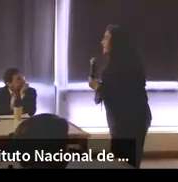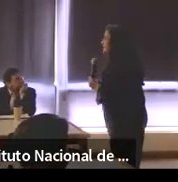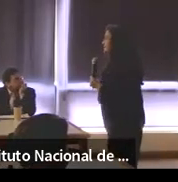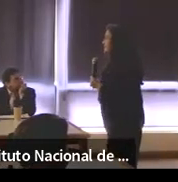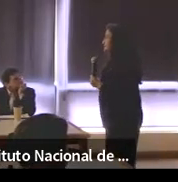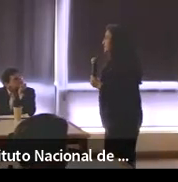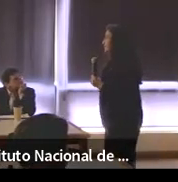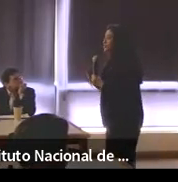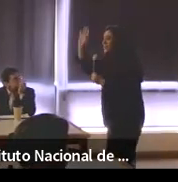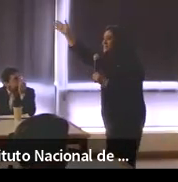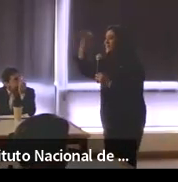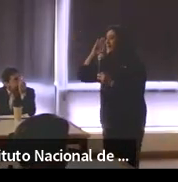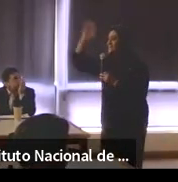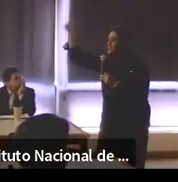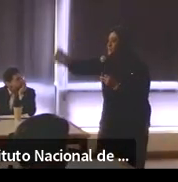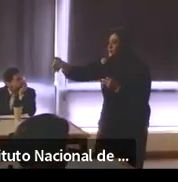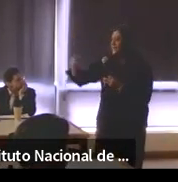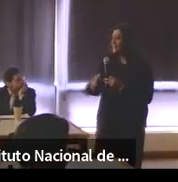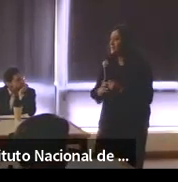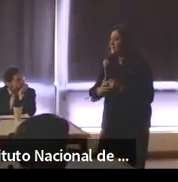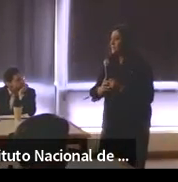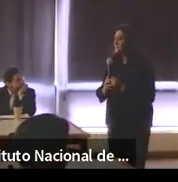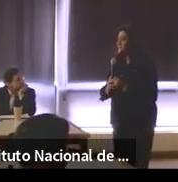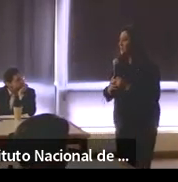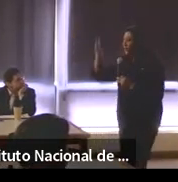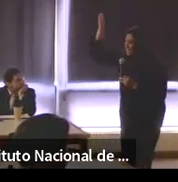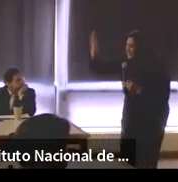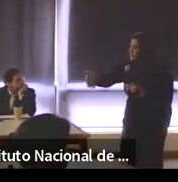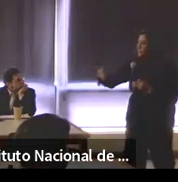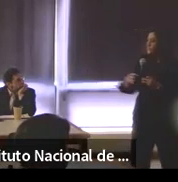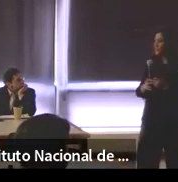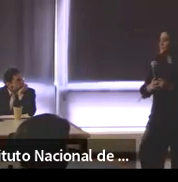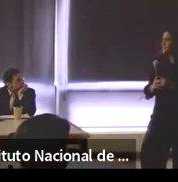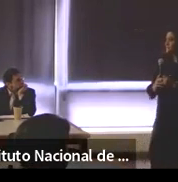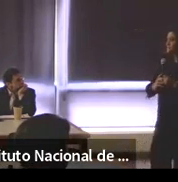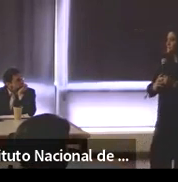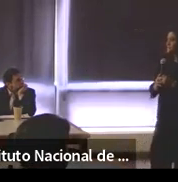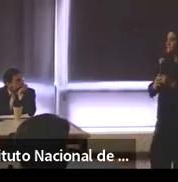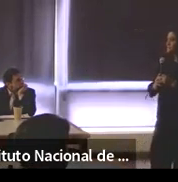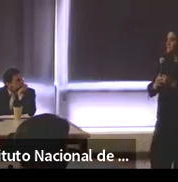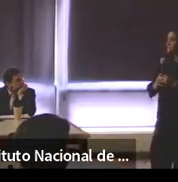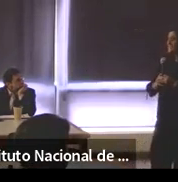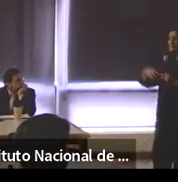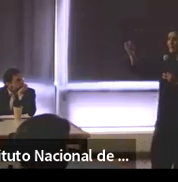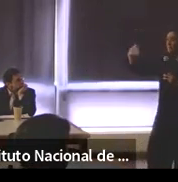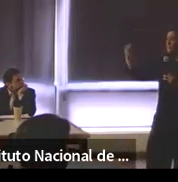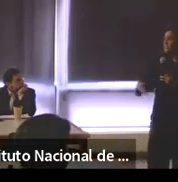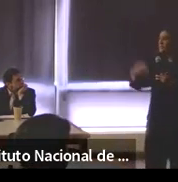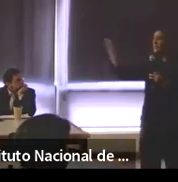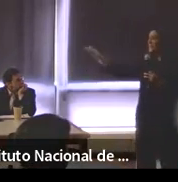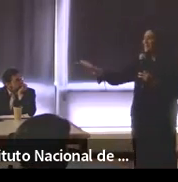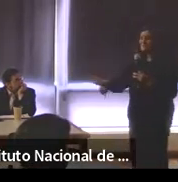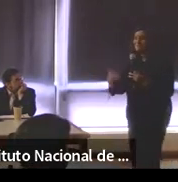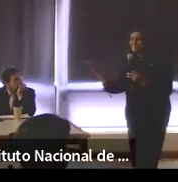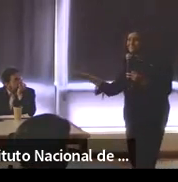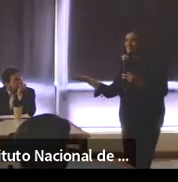distraigas no te distraigas del punto crítico Cuál es el punto quizá la persona